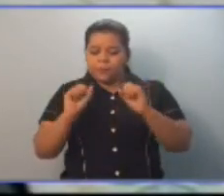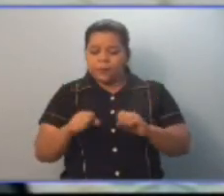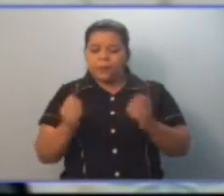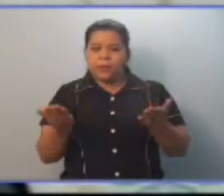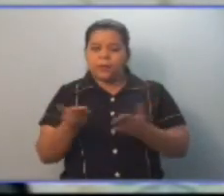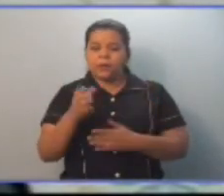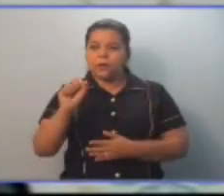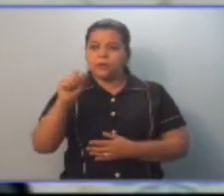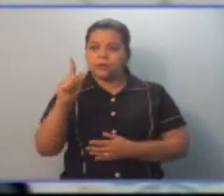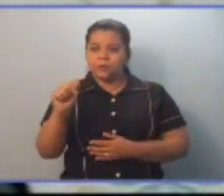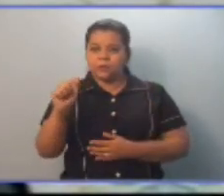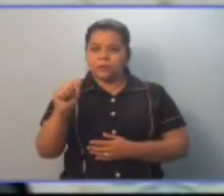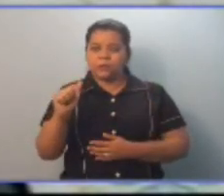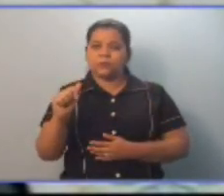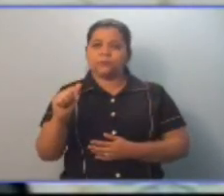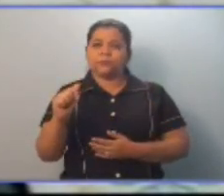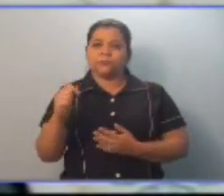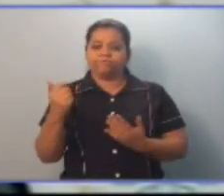sala